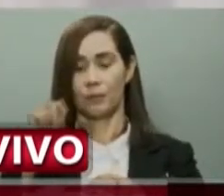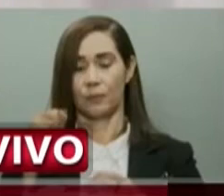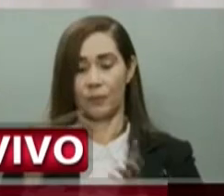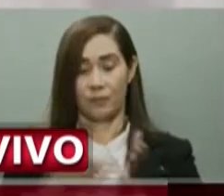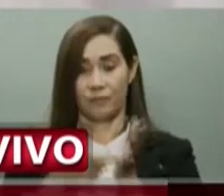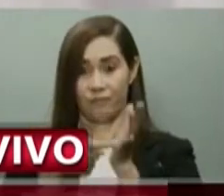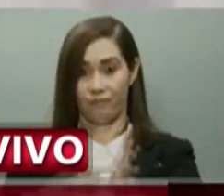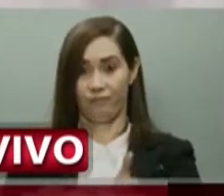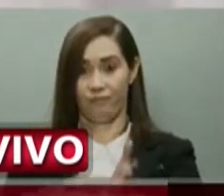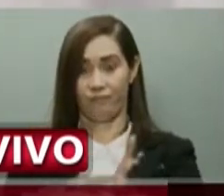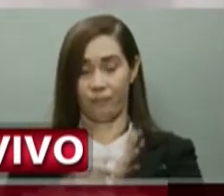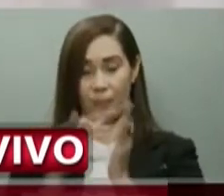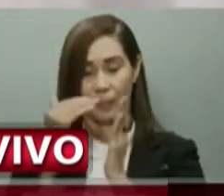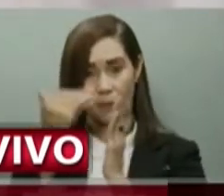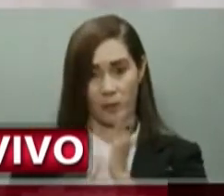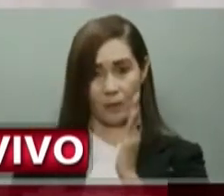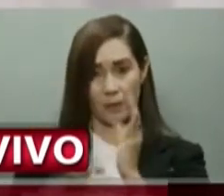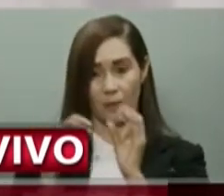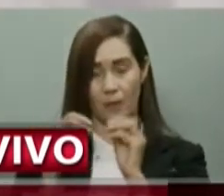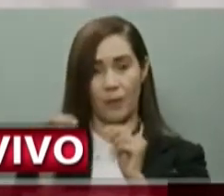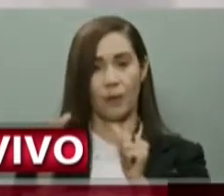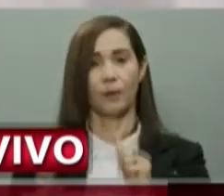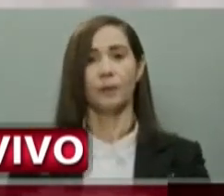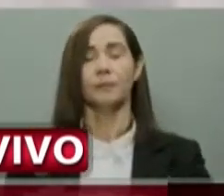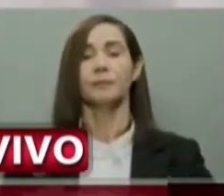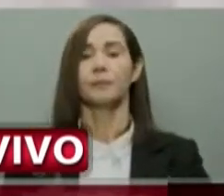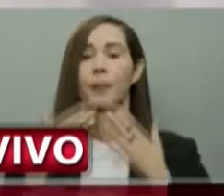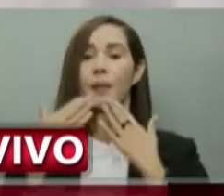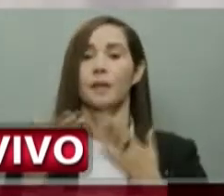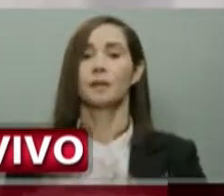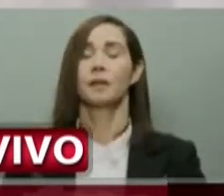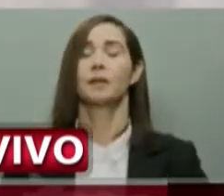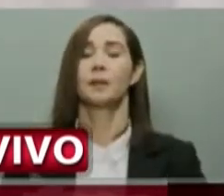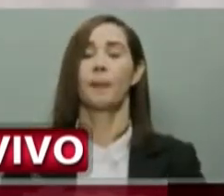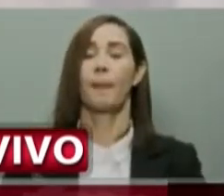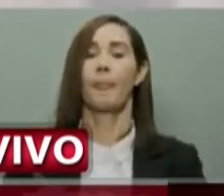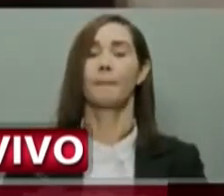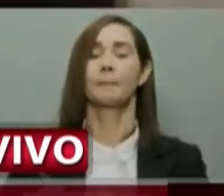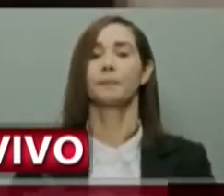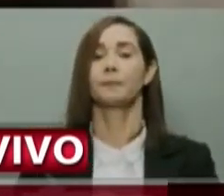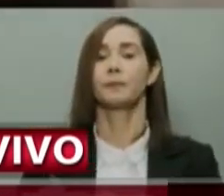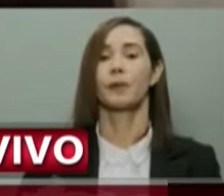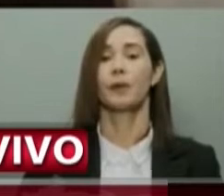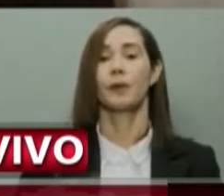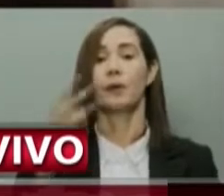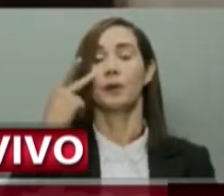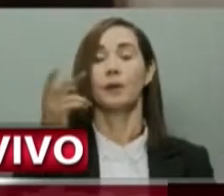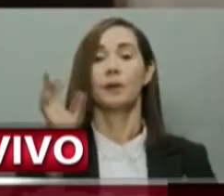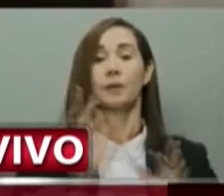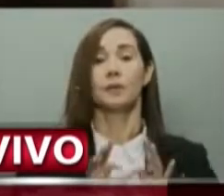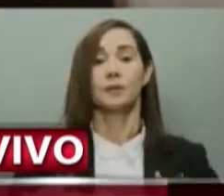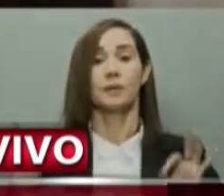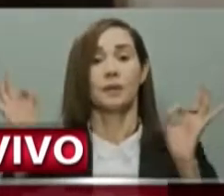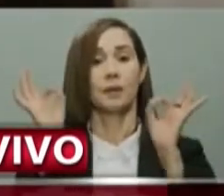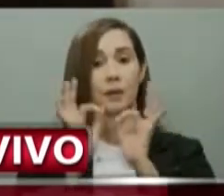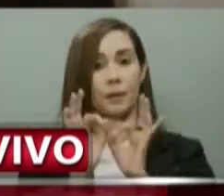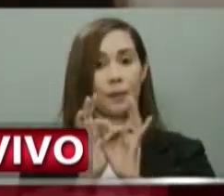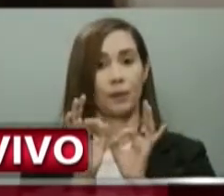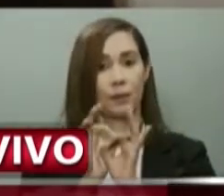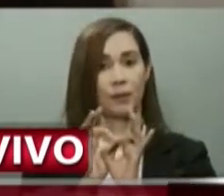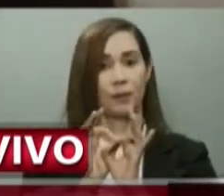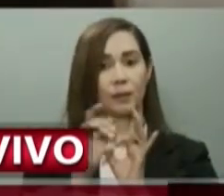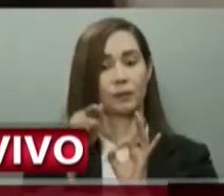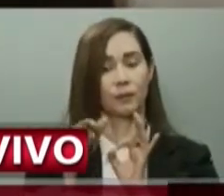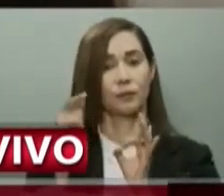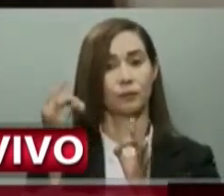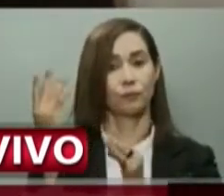lleva Inespre a bajos precios en los mercados que posee. Gracias. Mira, es importante, la esperanza